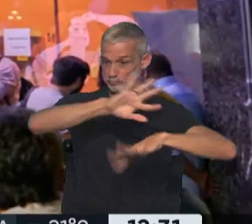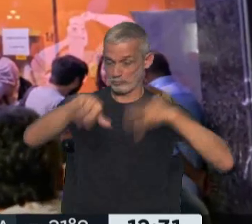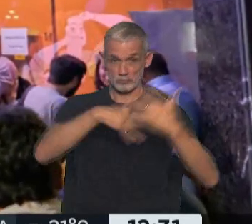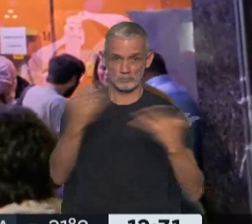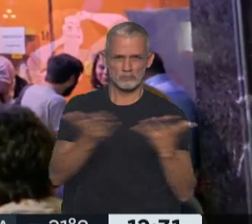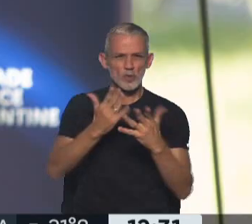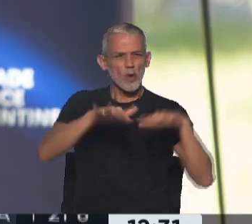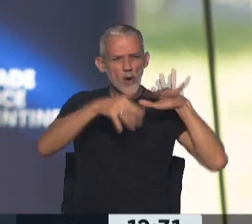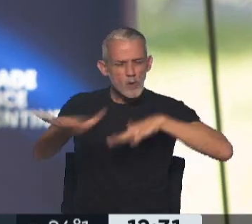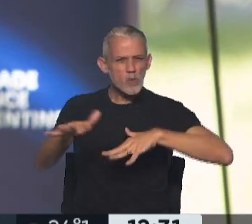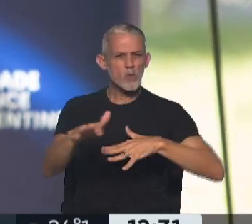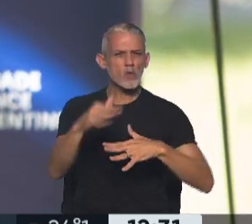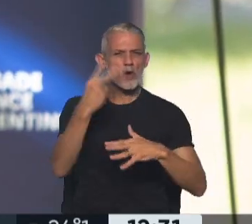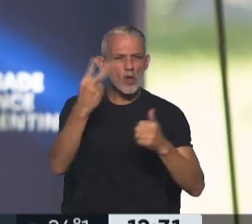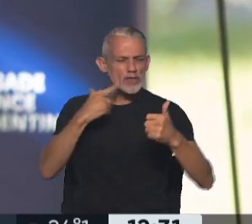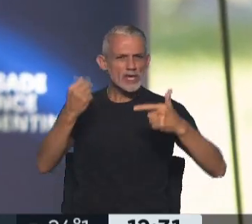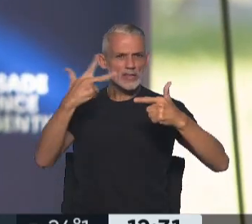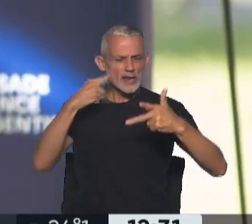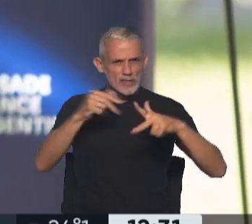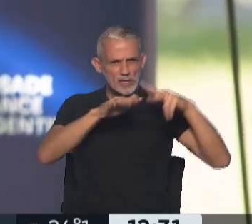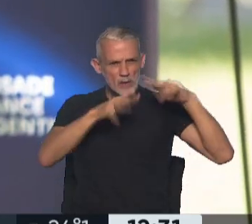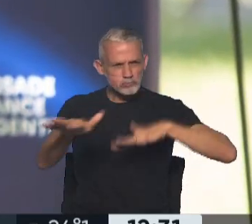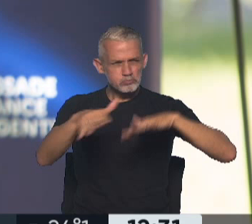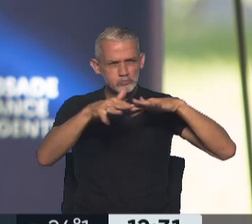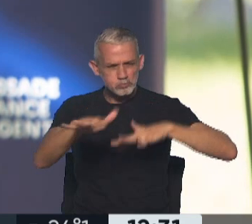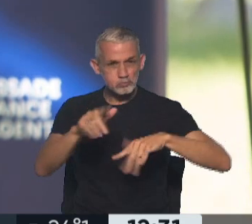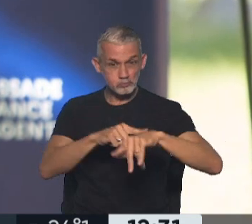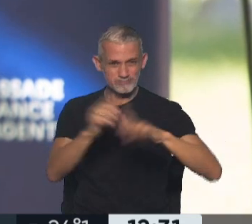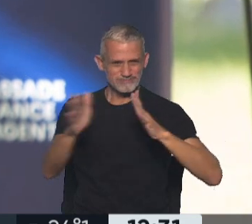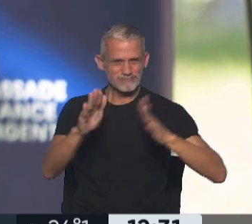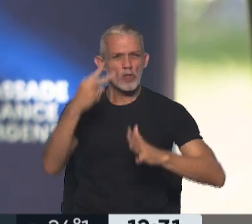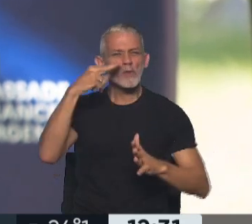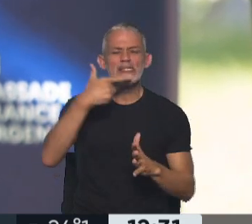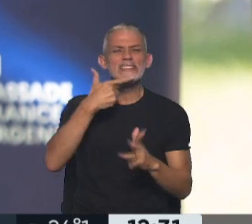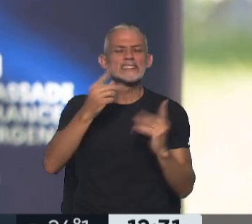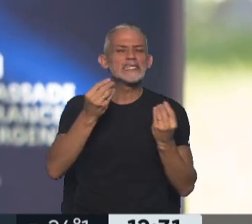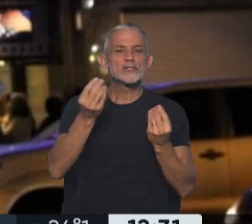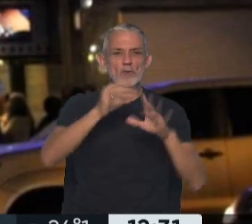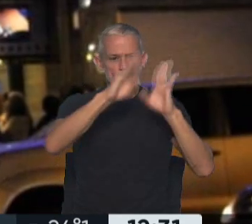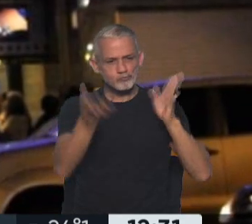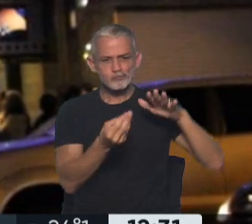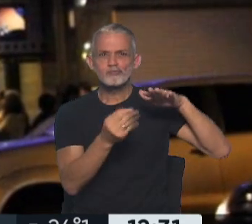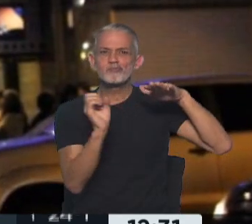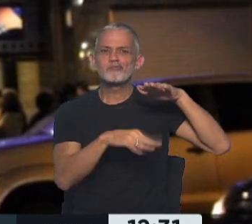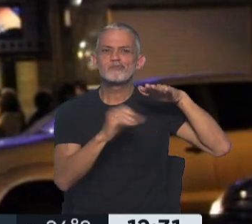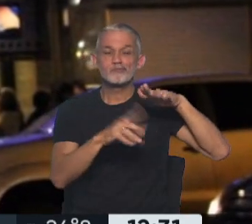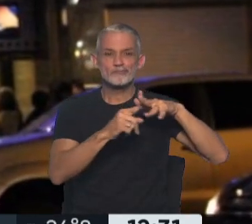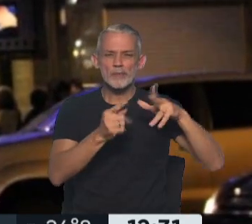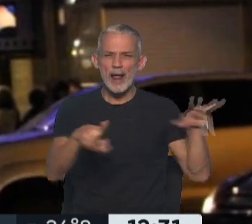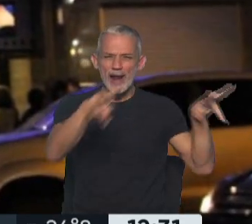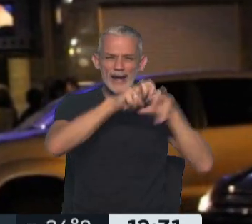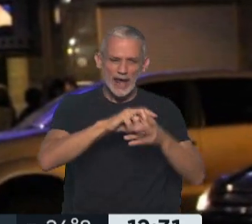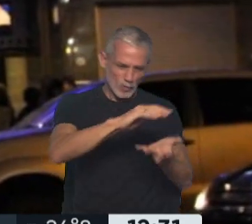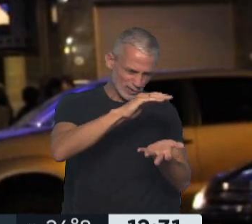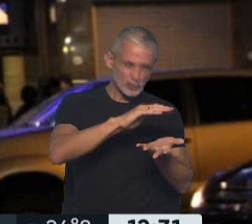ésta con manifestaciones durante dos o tres días y en ese momento el eje era el fondo de fomento que es la recaudación que se